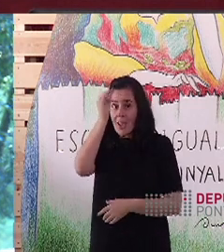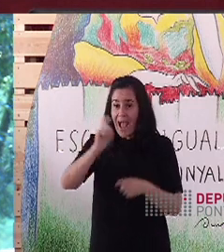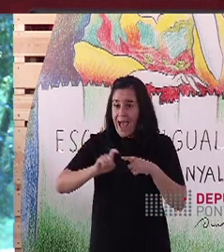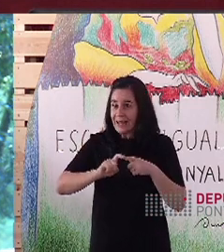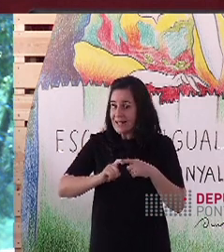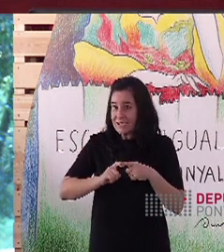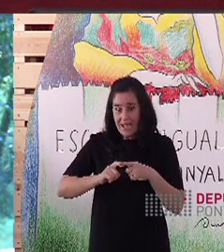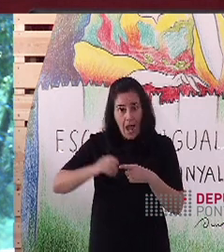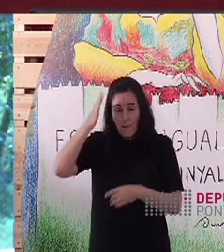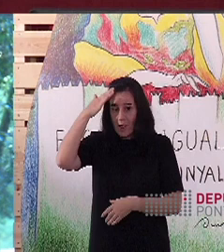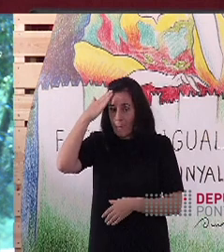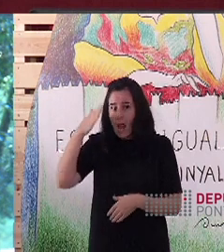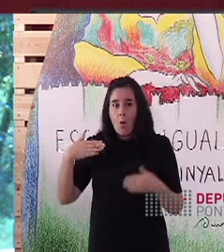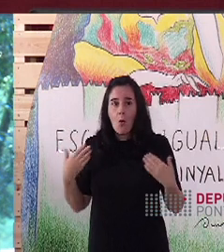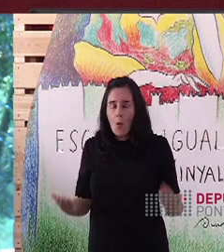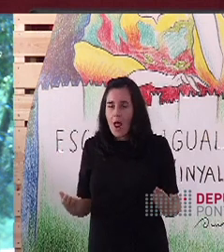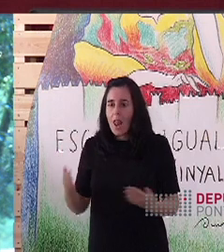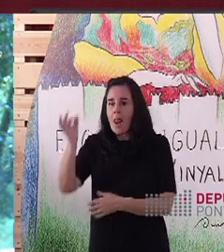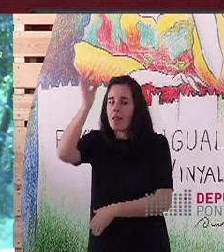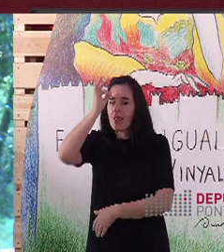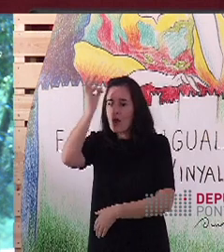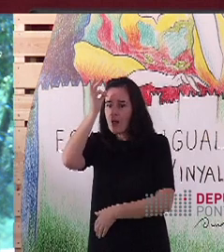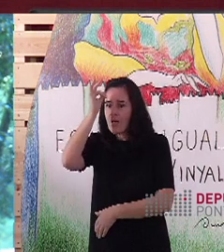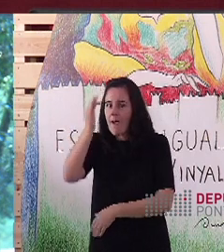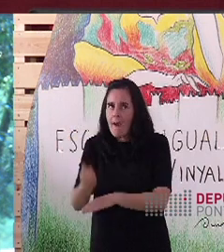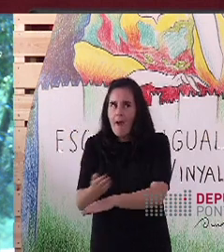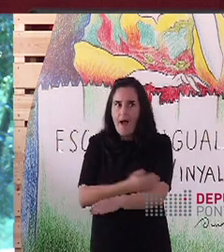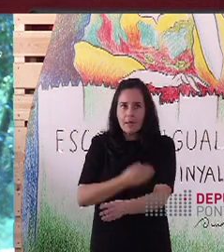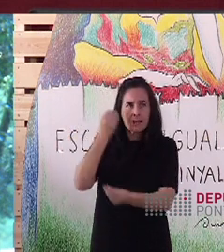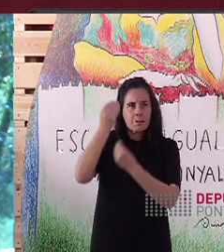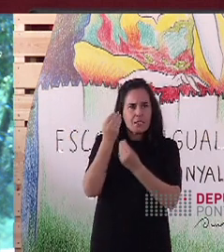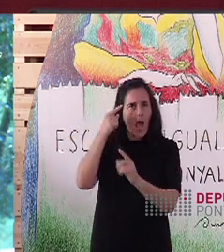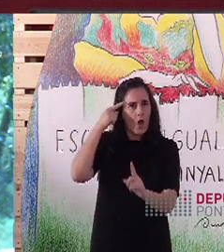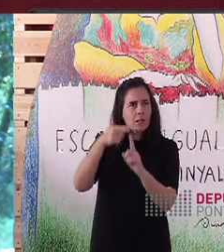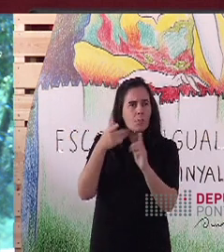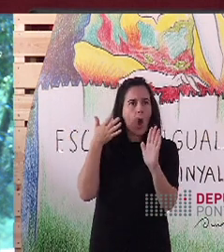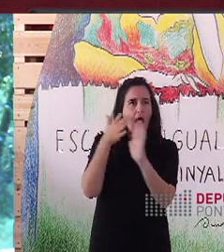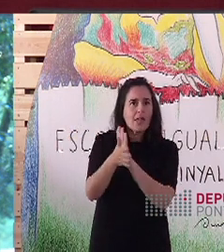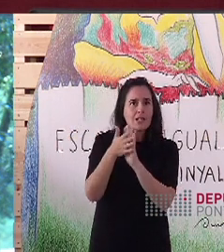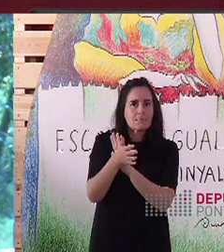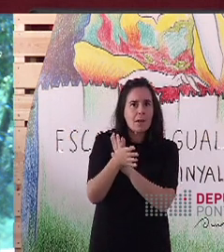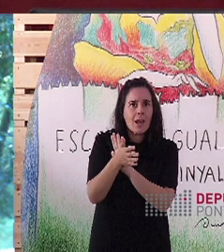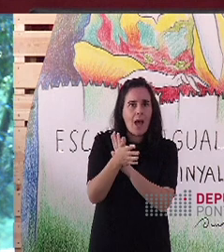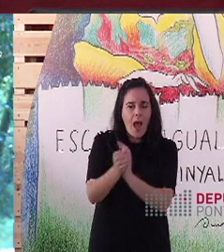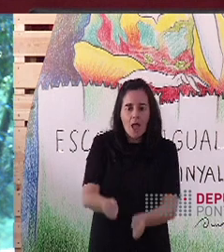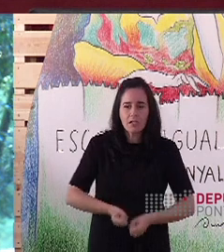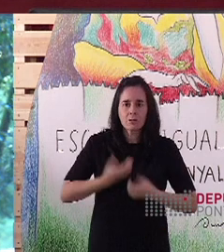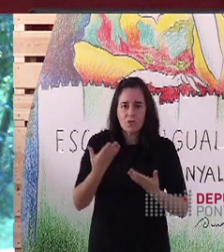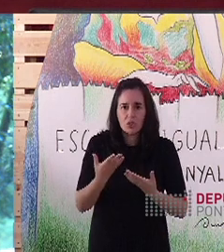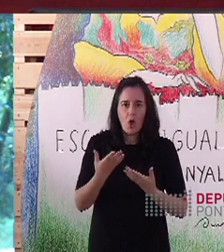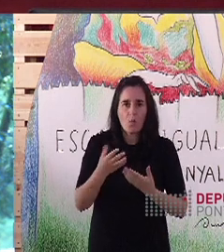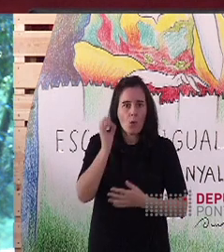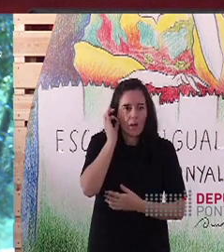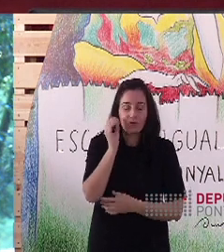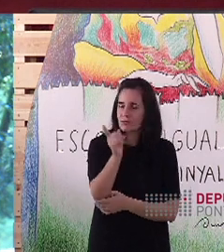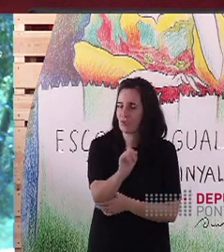queer no fue una teoría pensada para explicar las opresiones de las mujeres. Fue